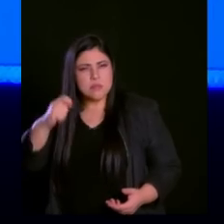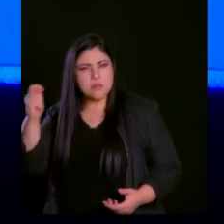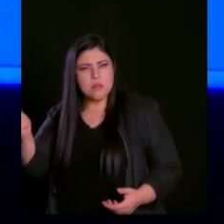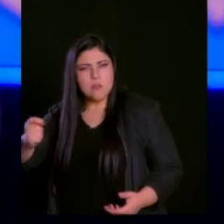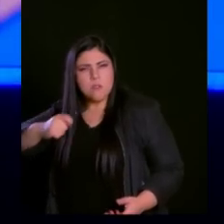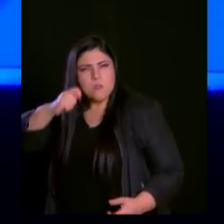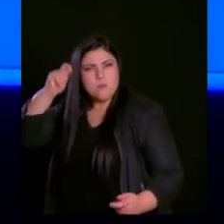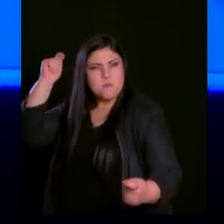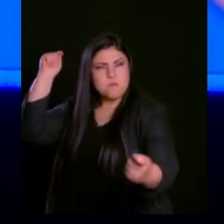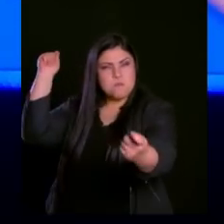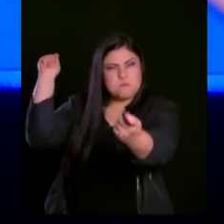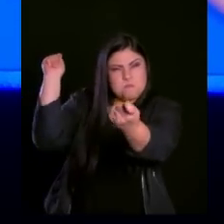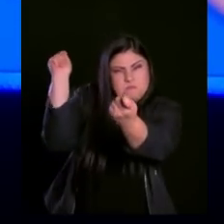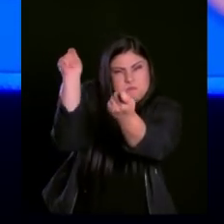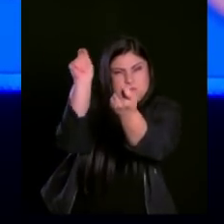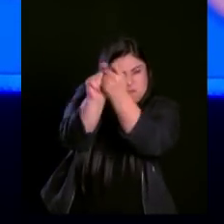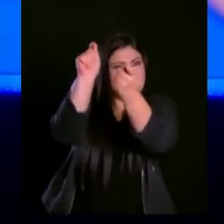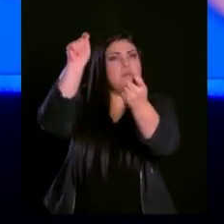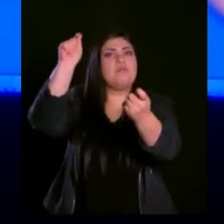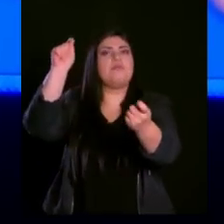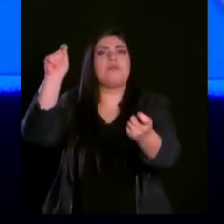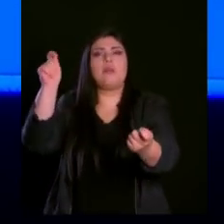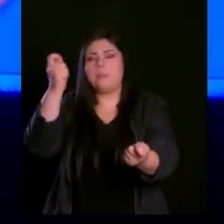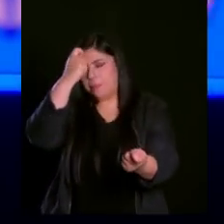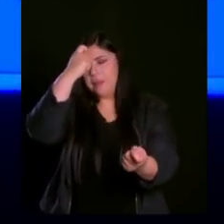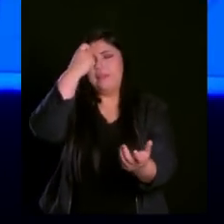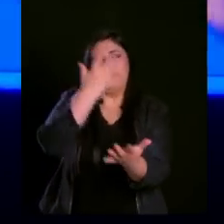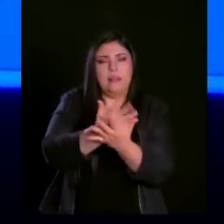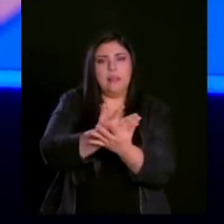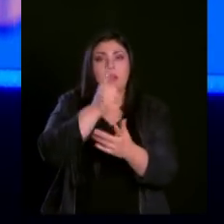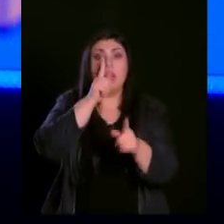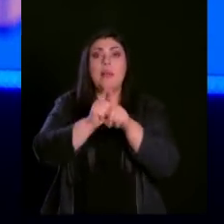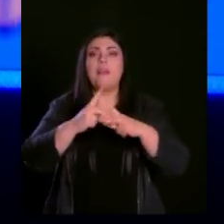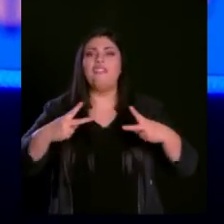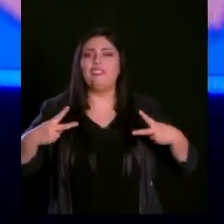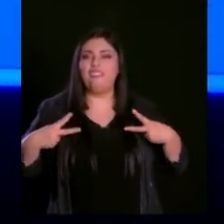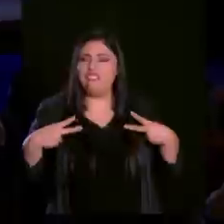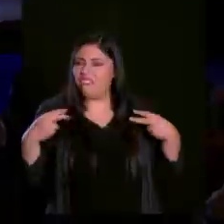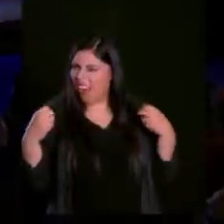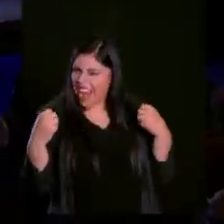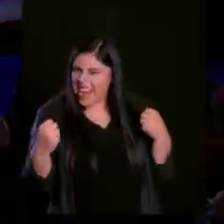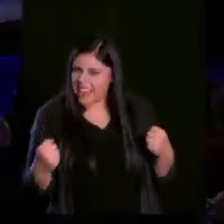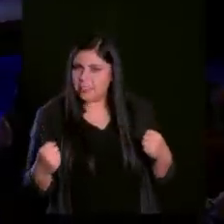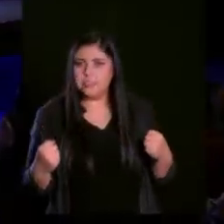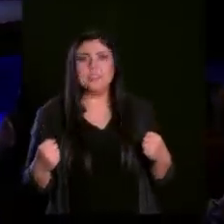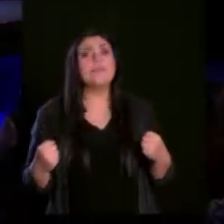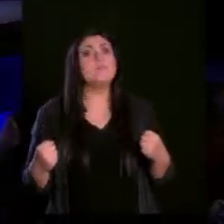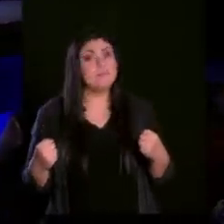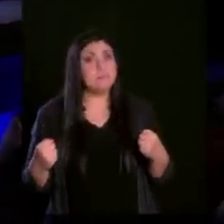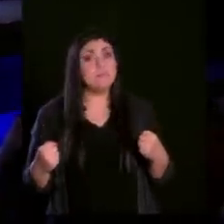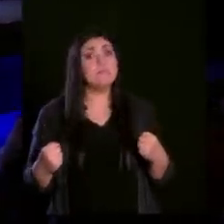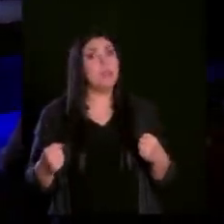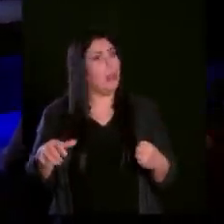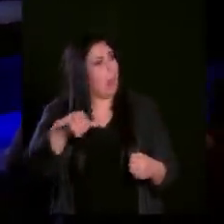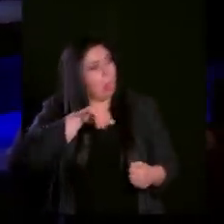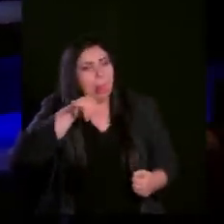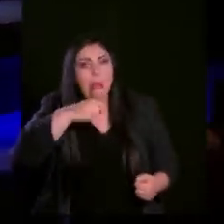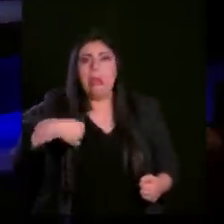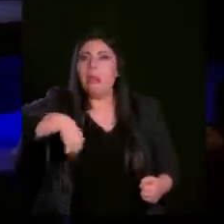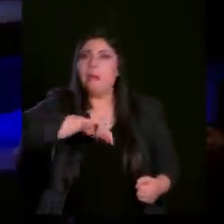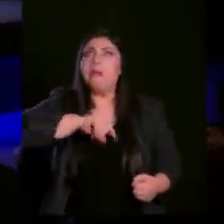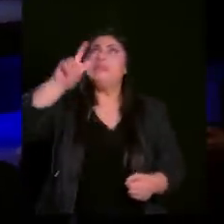se necesitaba que David fuera valiente diga conmigo por favor valentía en el reino de los cielos se necesita gente